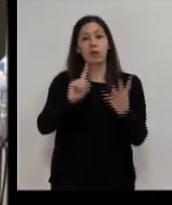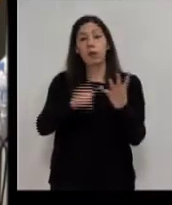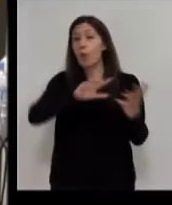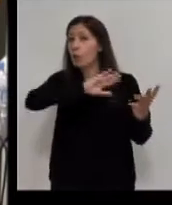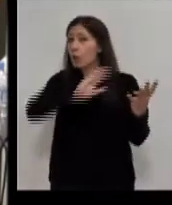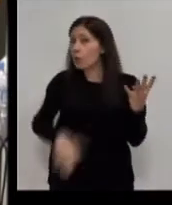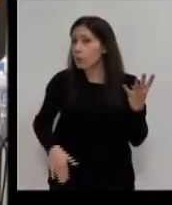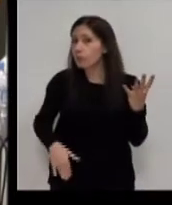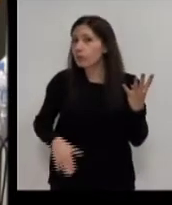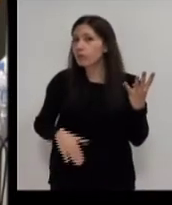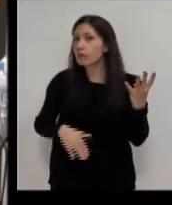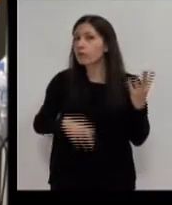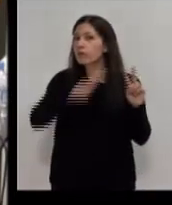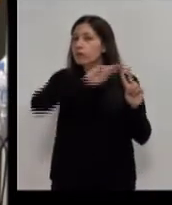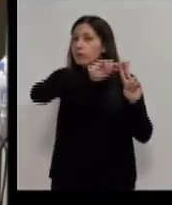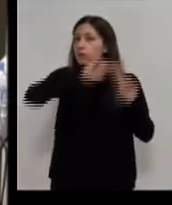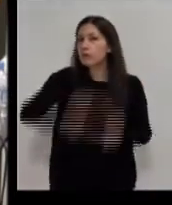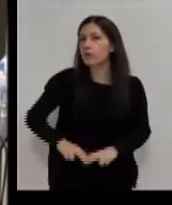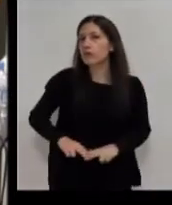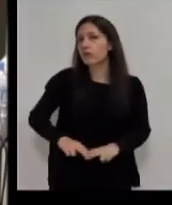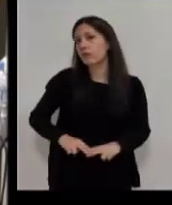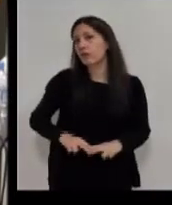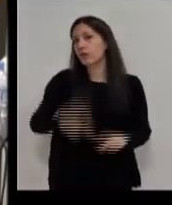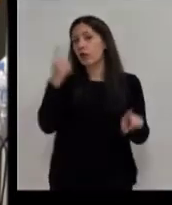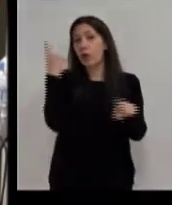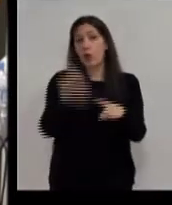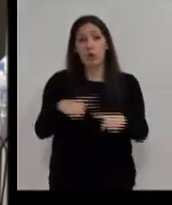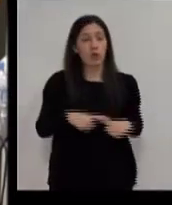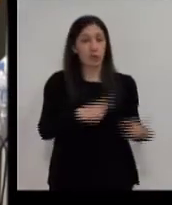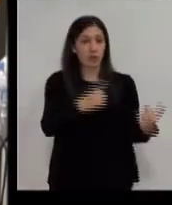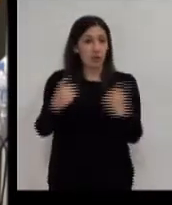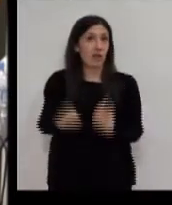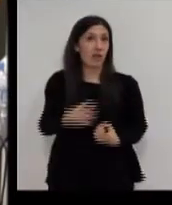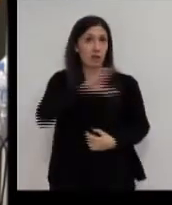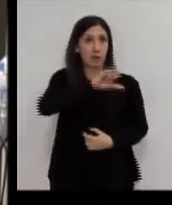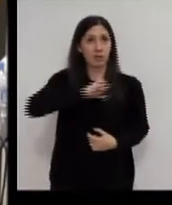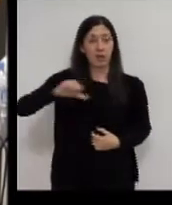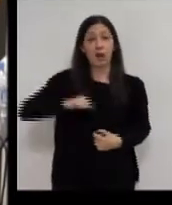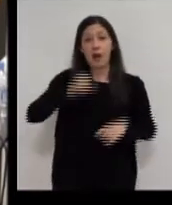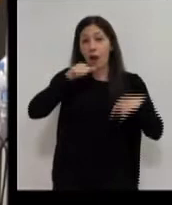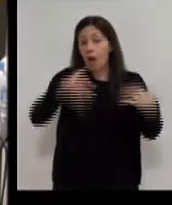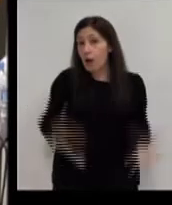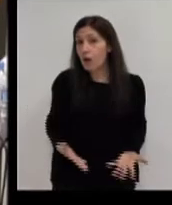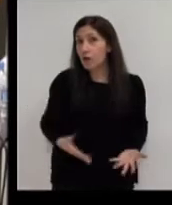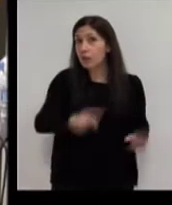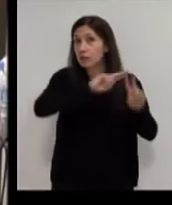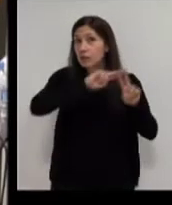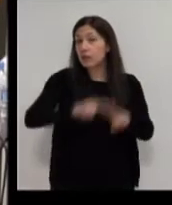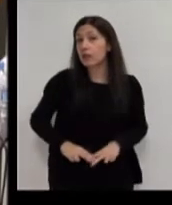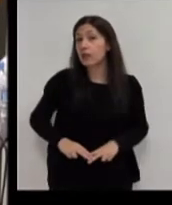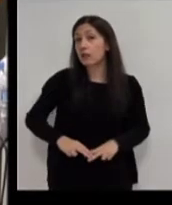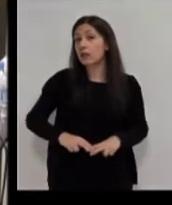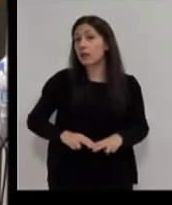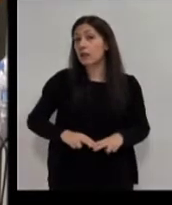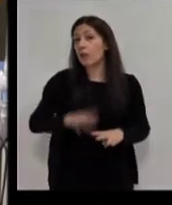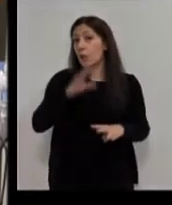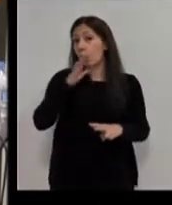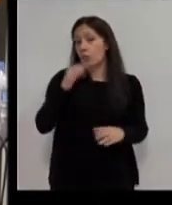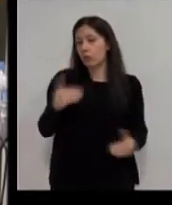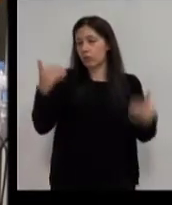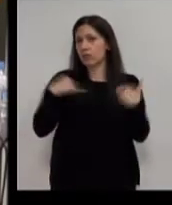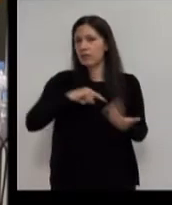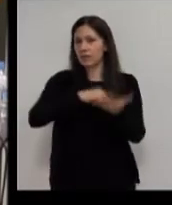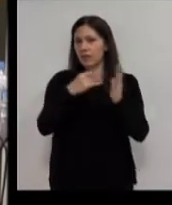existe, y luego en última instancia pues hemos ido analizando como un cajón desastre de todo lo que queda en las provincias. Actualmente